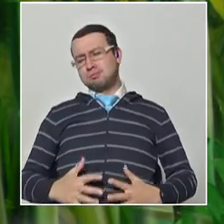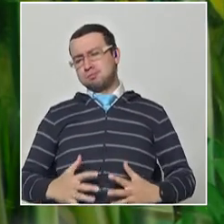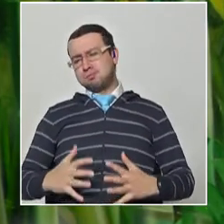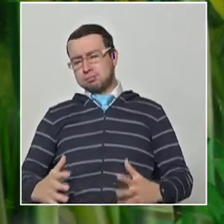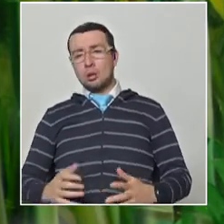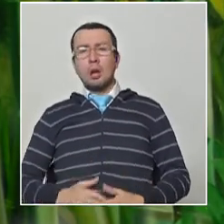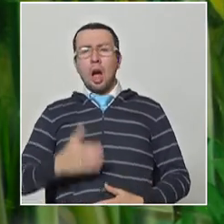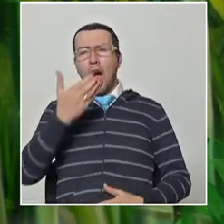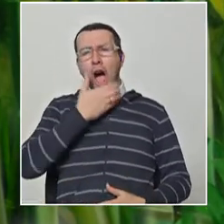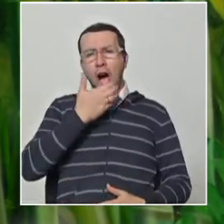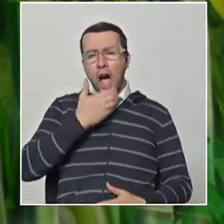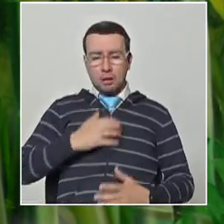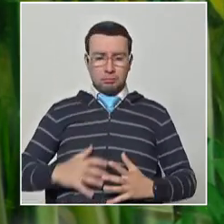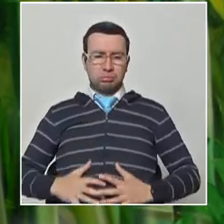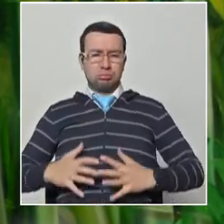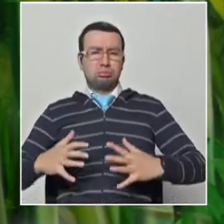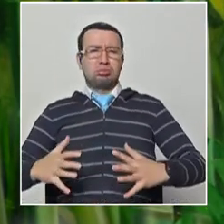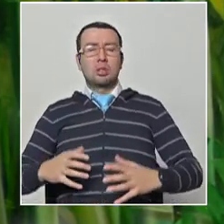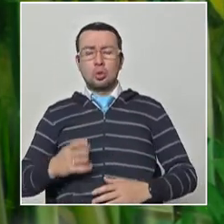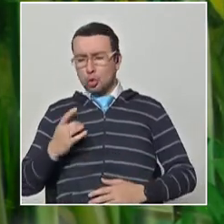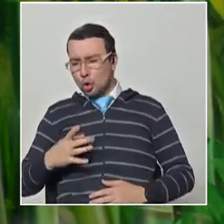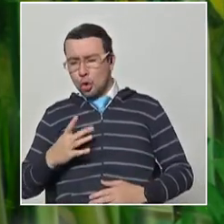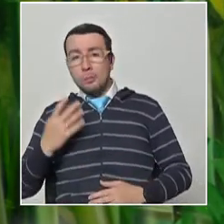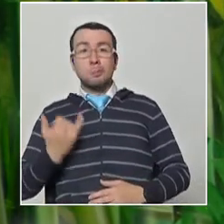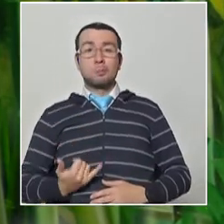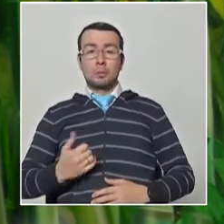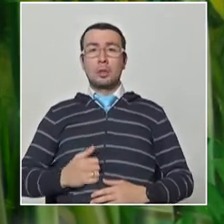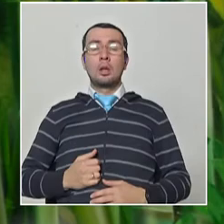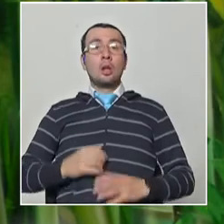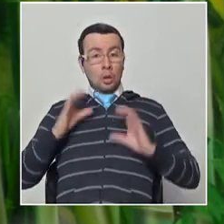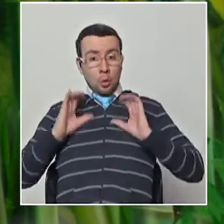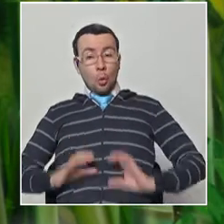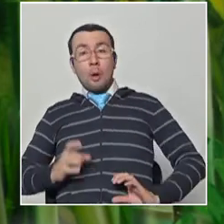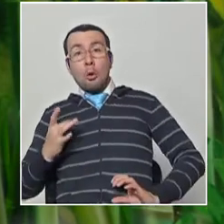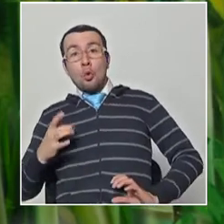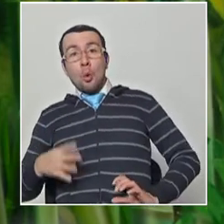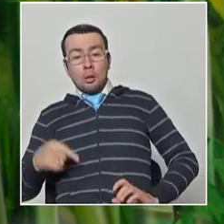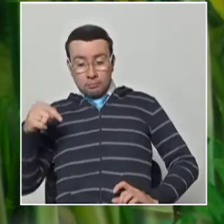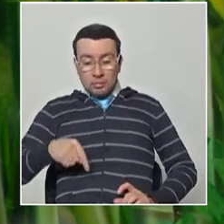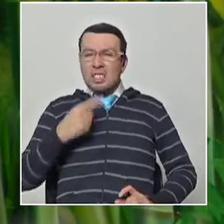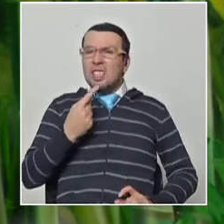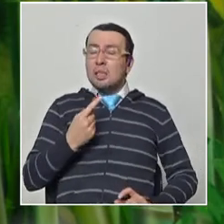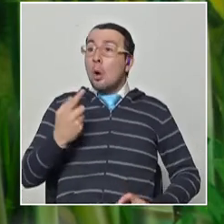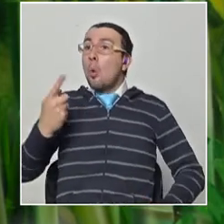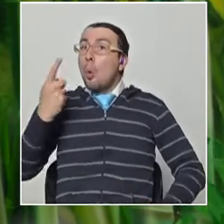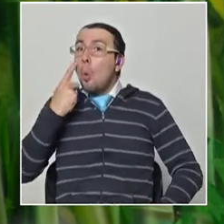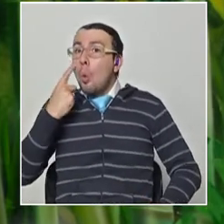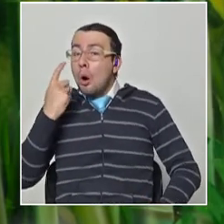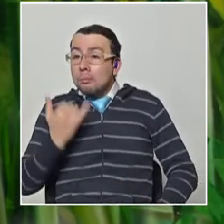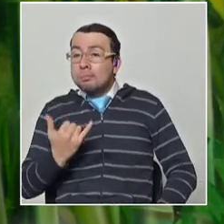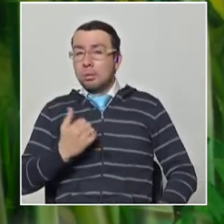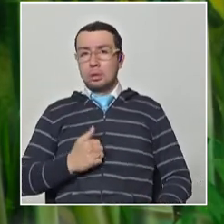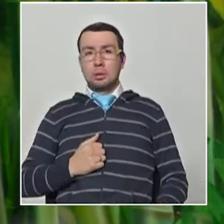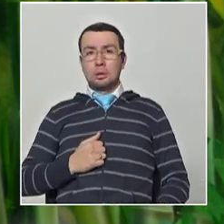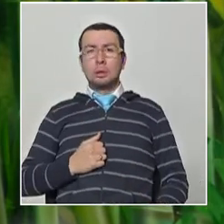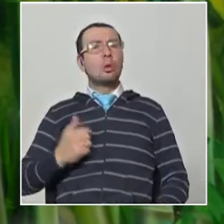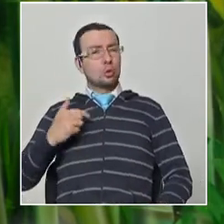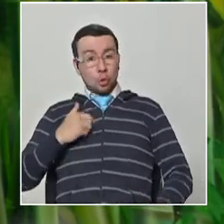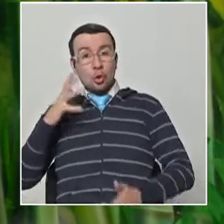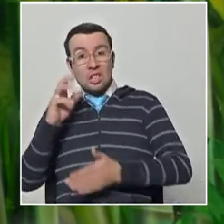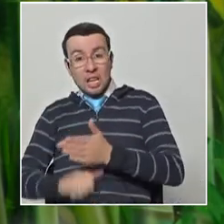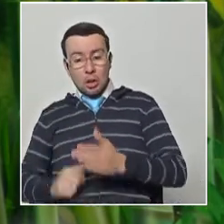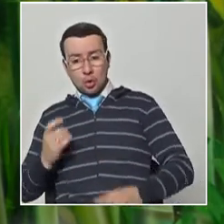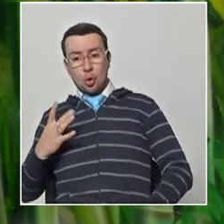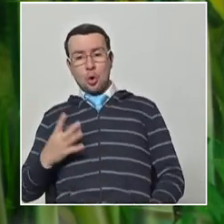calor rubor y además dolor y el cuerpo duele porque es trayendo pilas yo voy a quitarme el dolor no